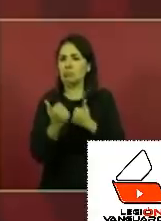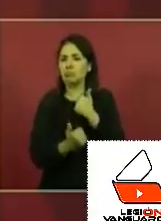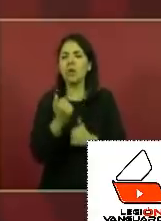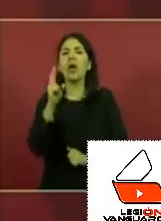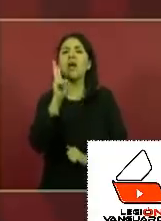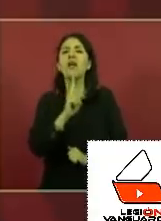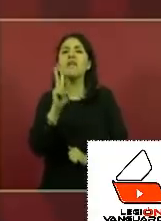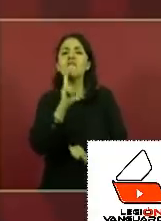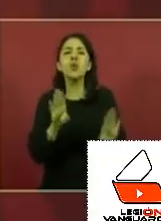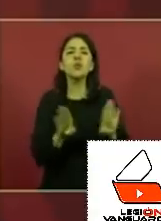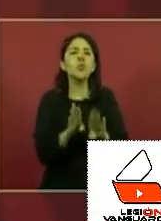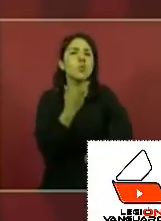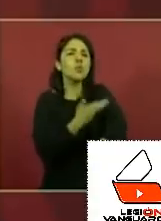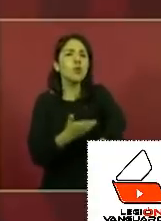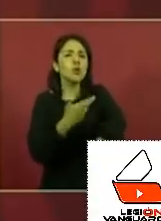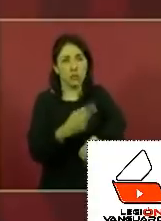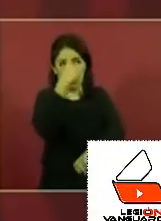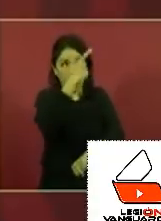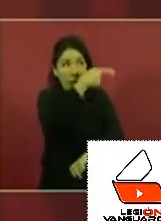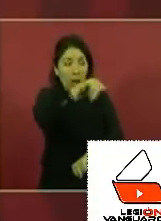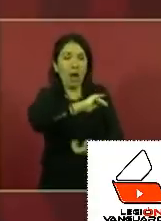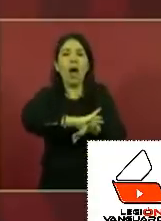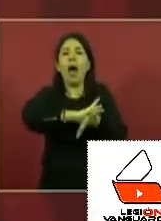Un proceso De transición